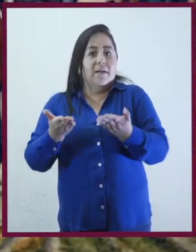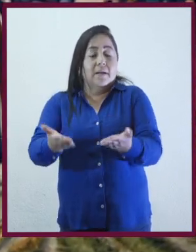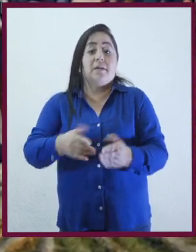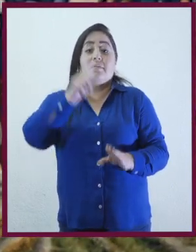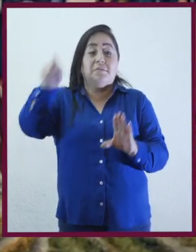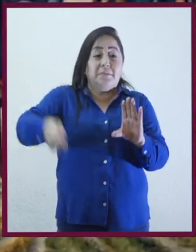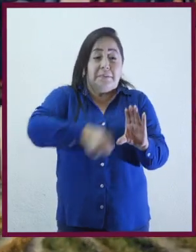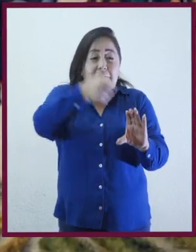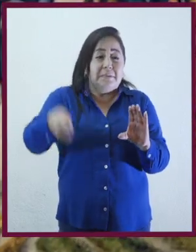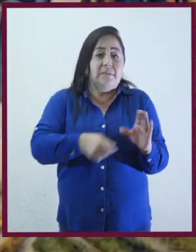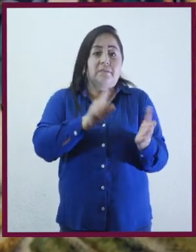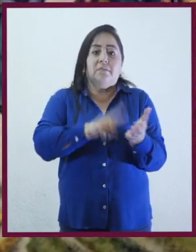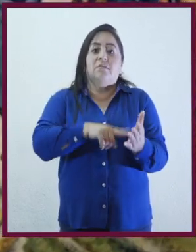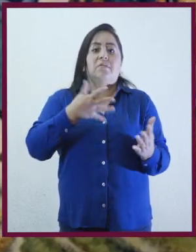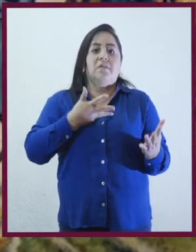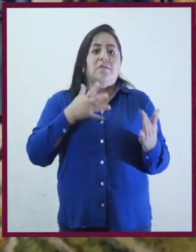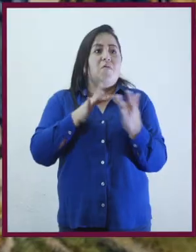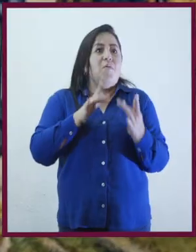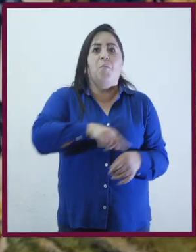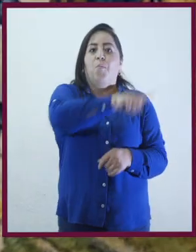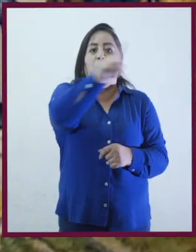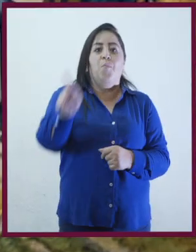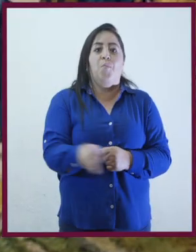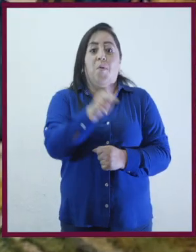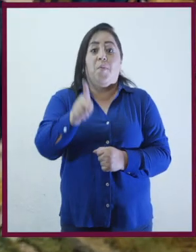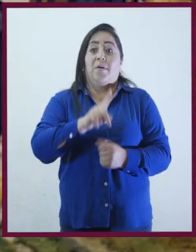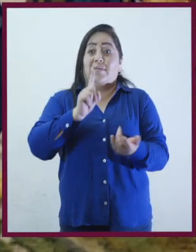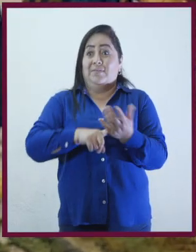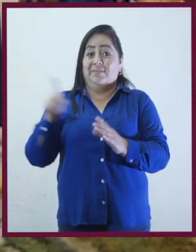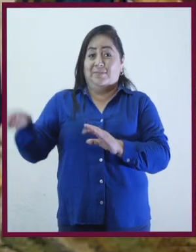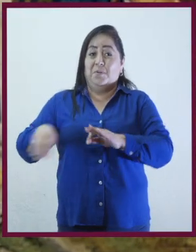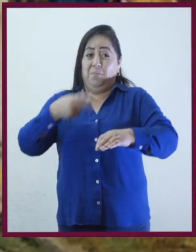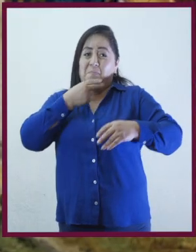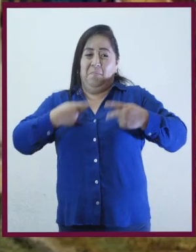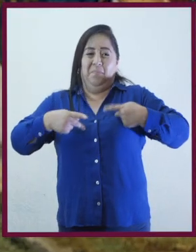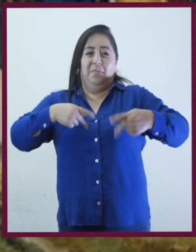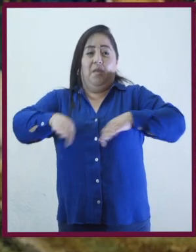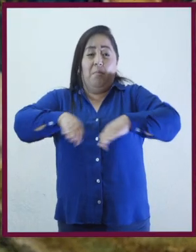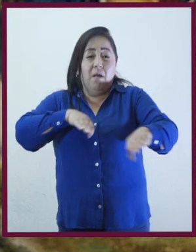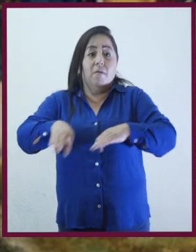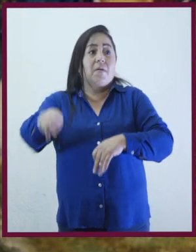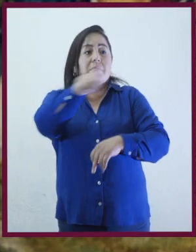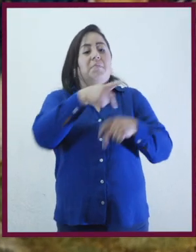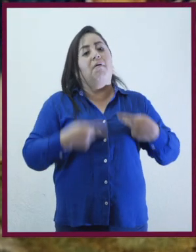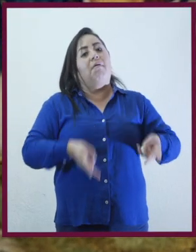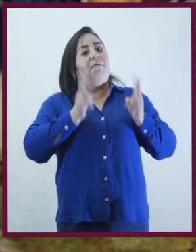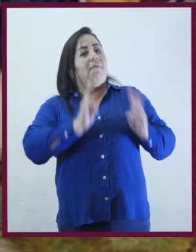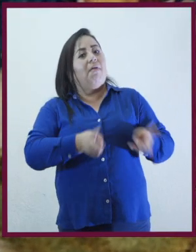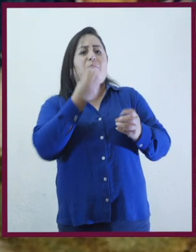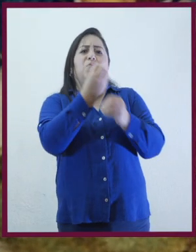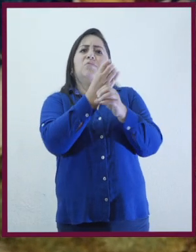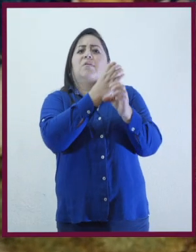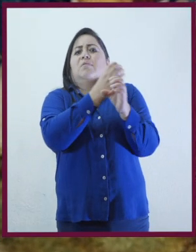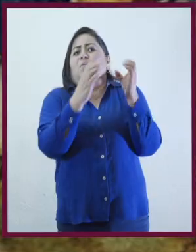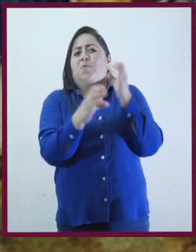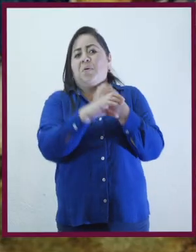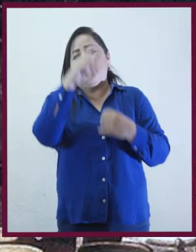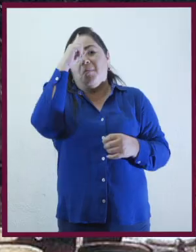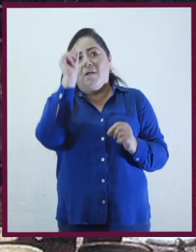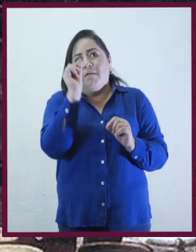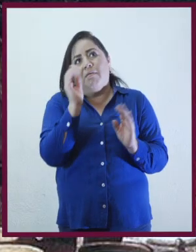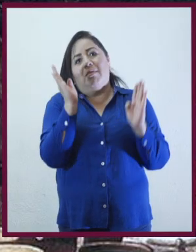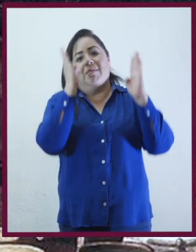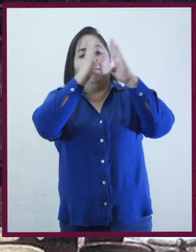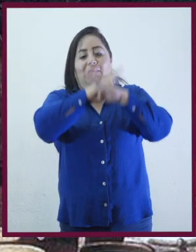molineros tenían contacto con todo el pueblo, y mientras los molinos trabajaban, la gente platicaba de muchísimas cosas para pasar